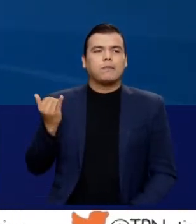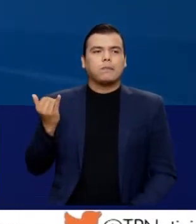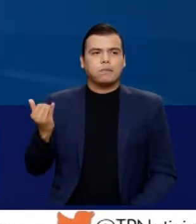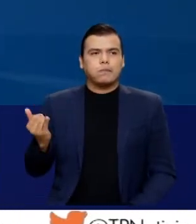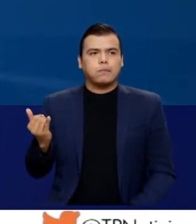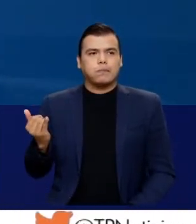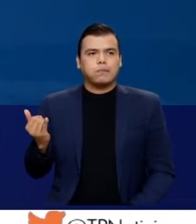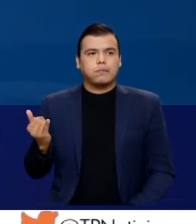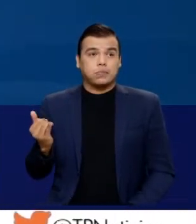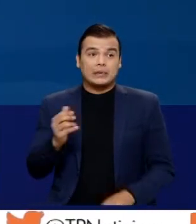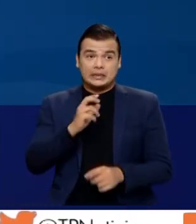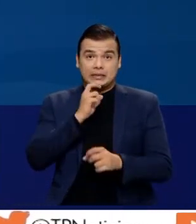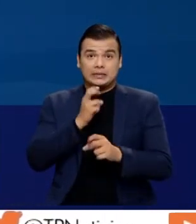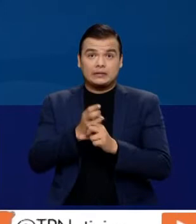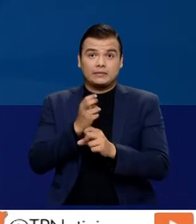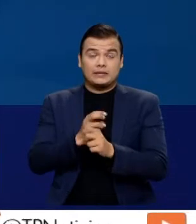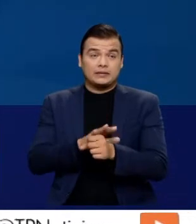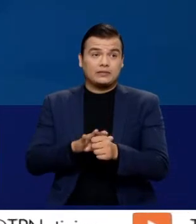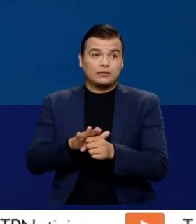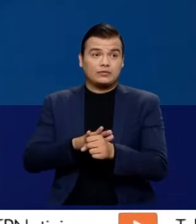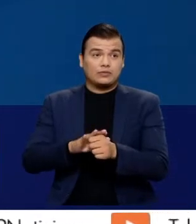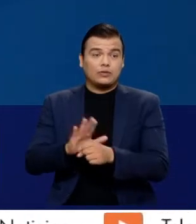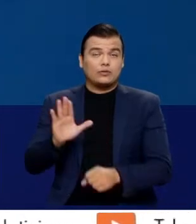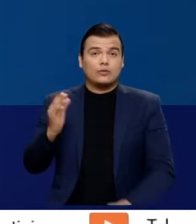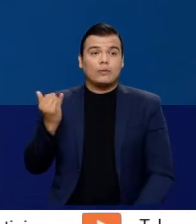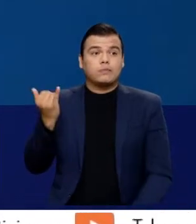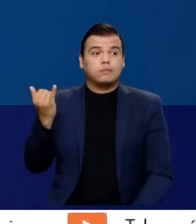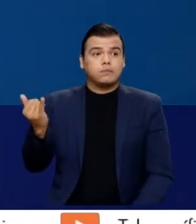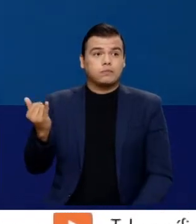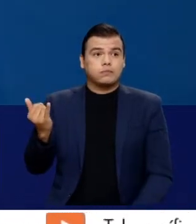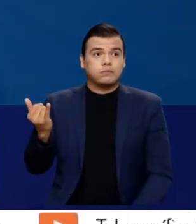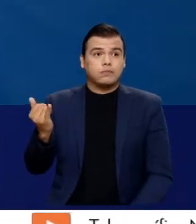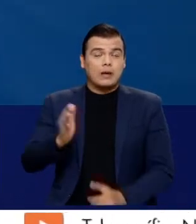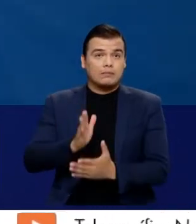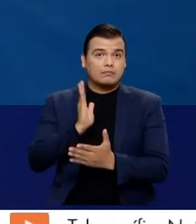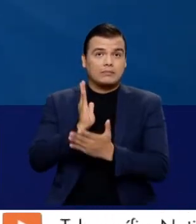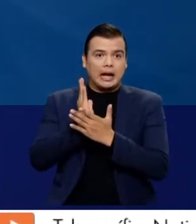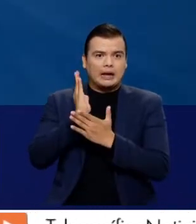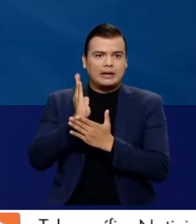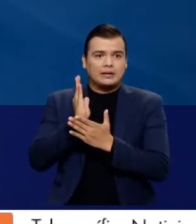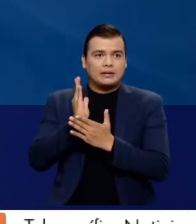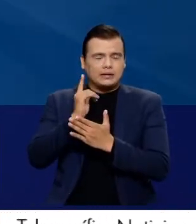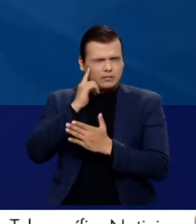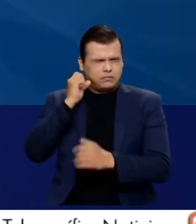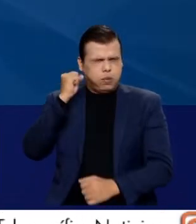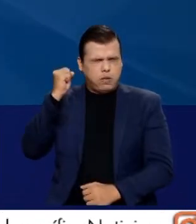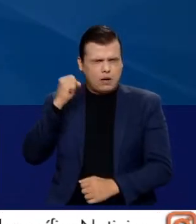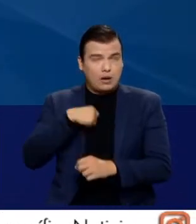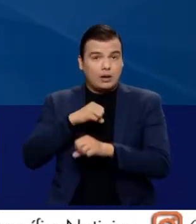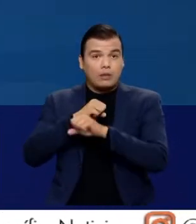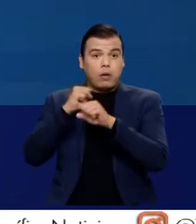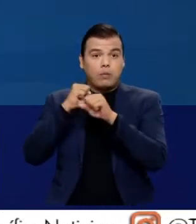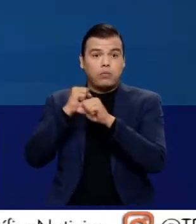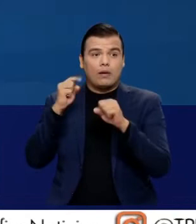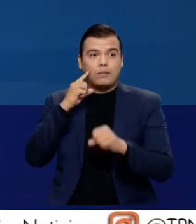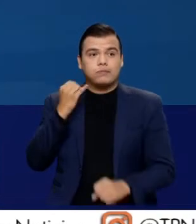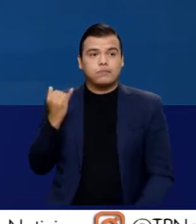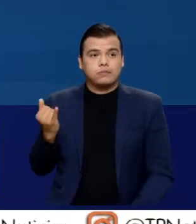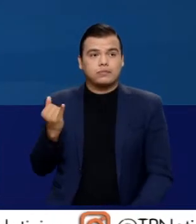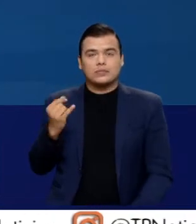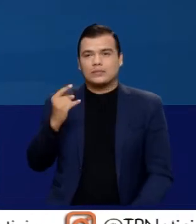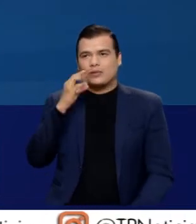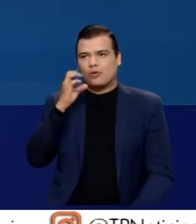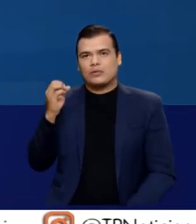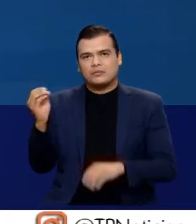algo difícil o algo complejo de lo que se vivió en ese momento el despertar se contentó naciones de bombas hábiles tuvo que